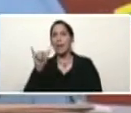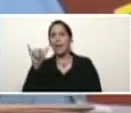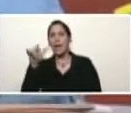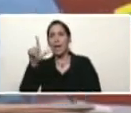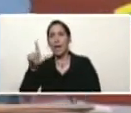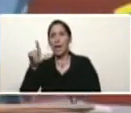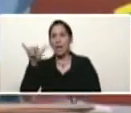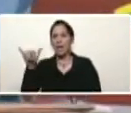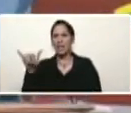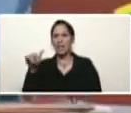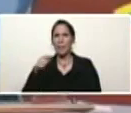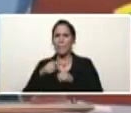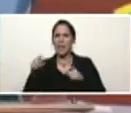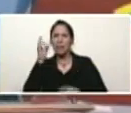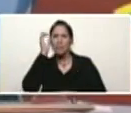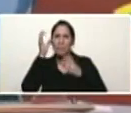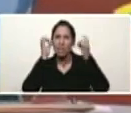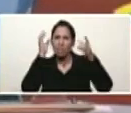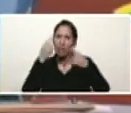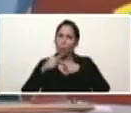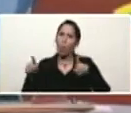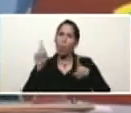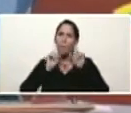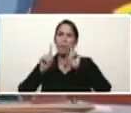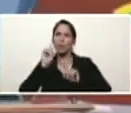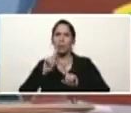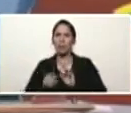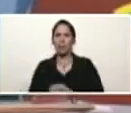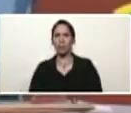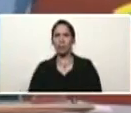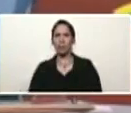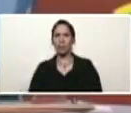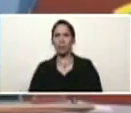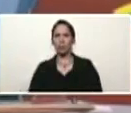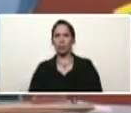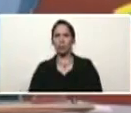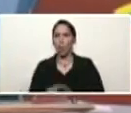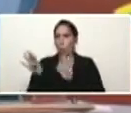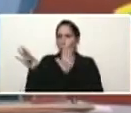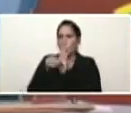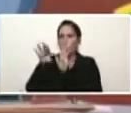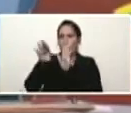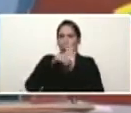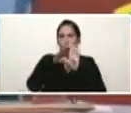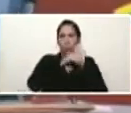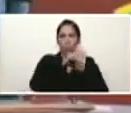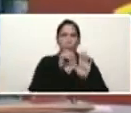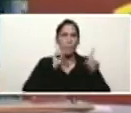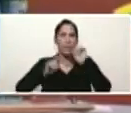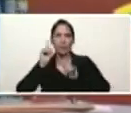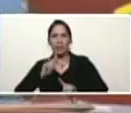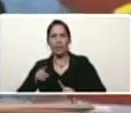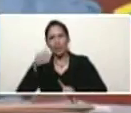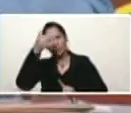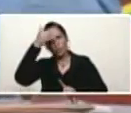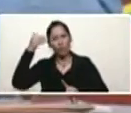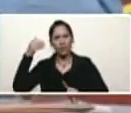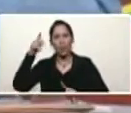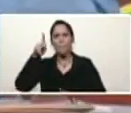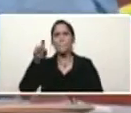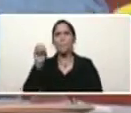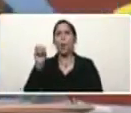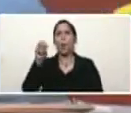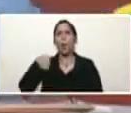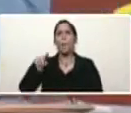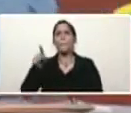que invente otra mentira. Y con una mentira atrape la otra. Y a la gente se le olvide que Mike Pompeo dijo que